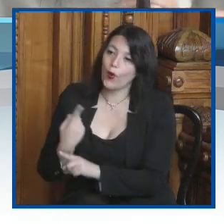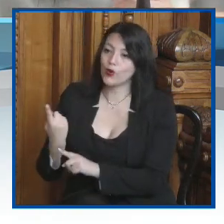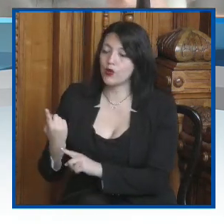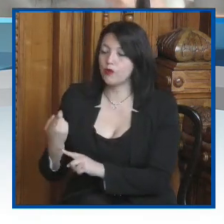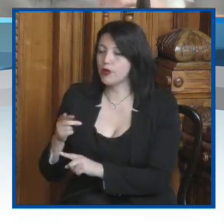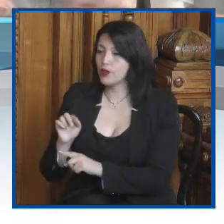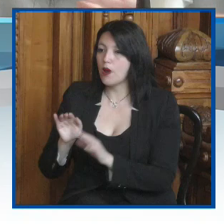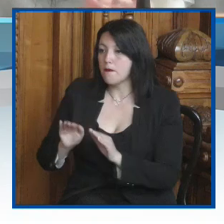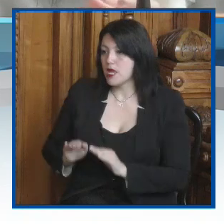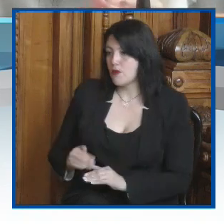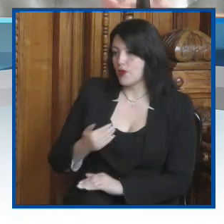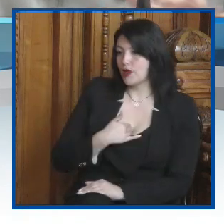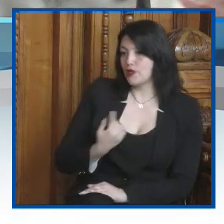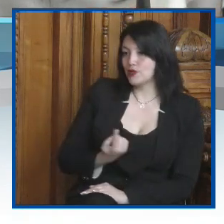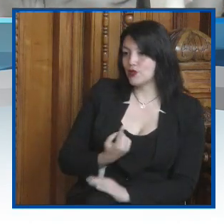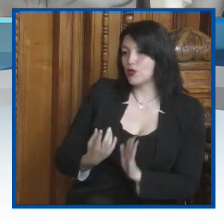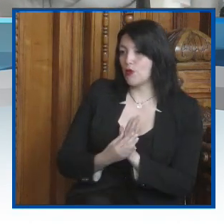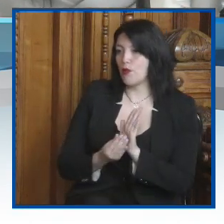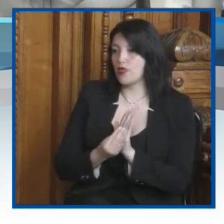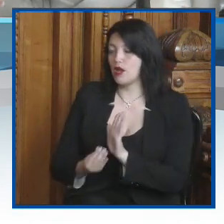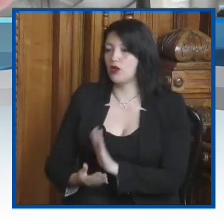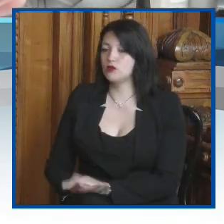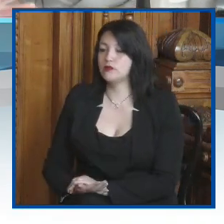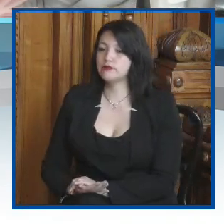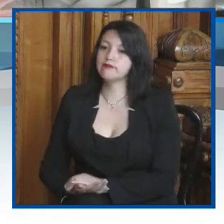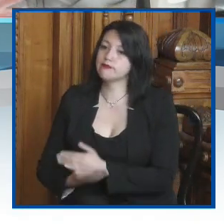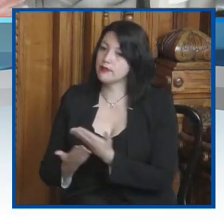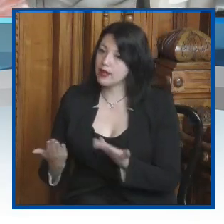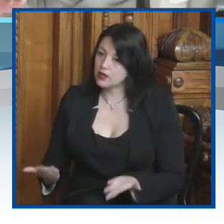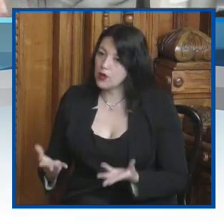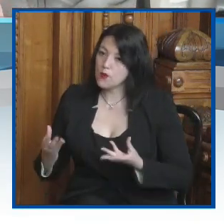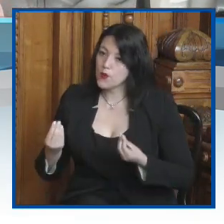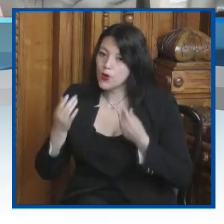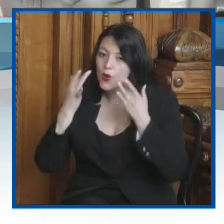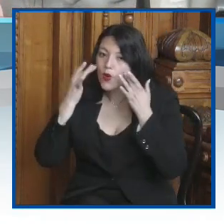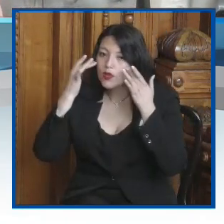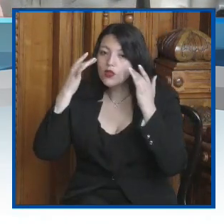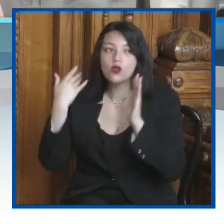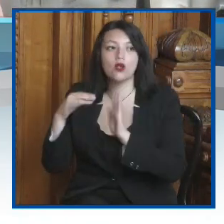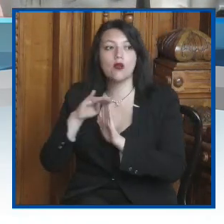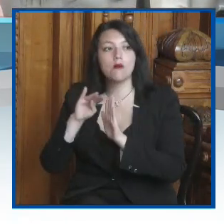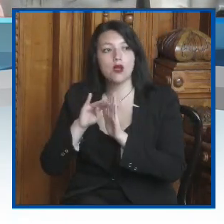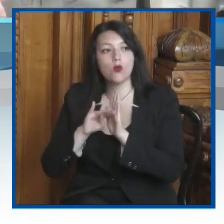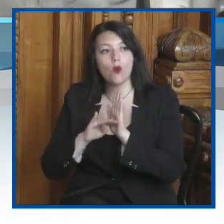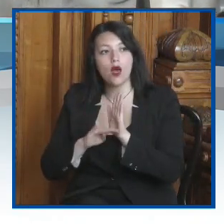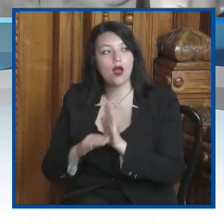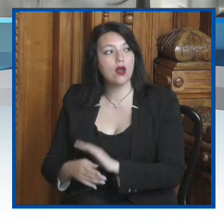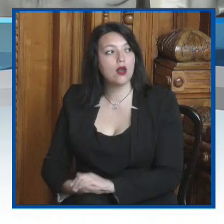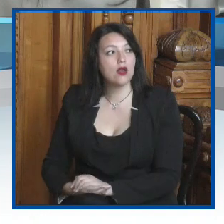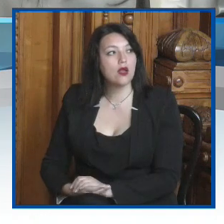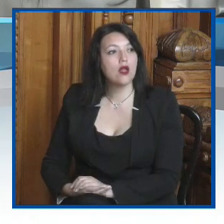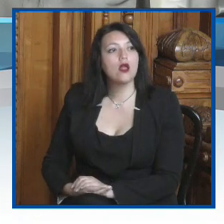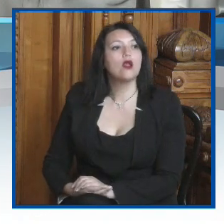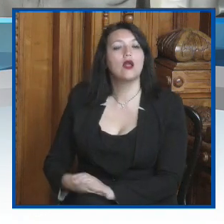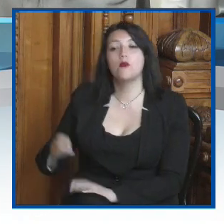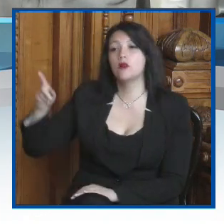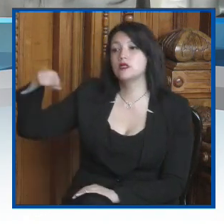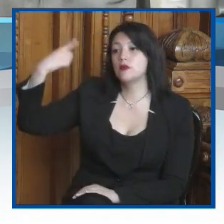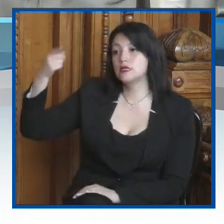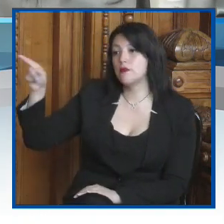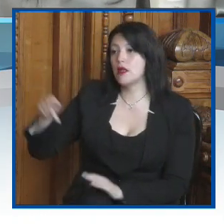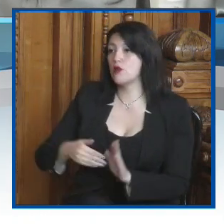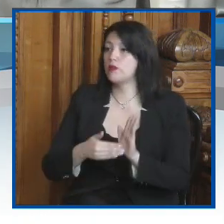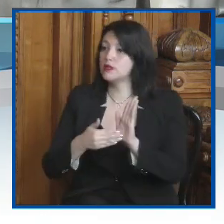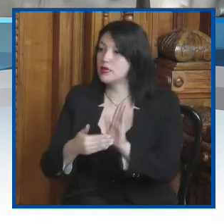ya teniendo esto de base. Así que bueno, estamos súper contentos con el manual, lo presentamos la semana que viene, así